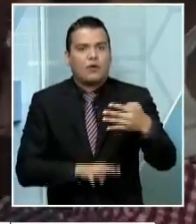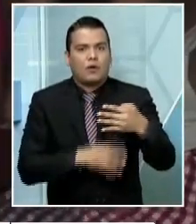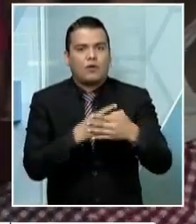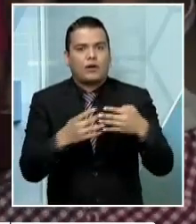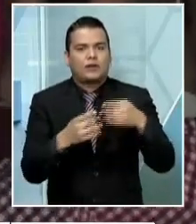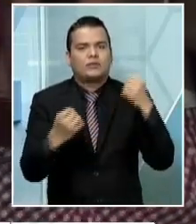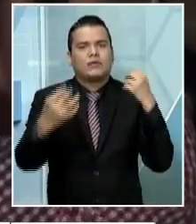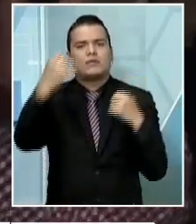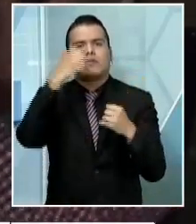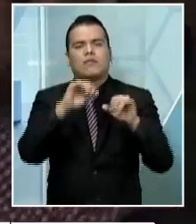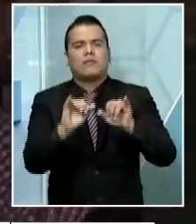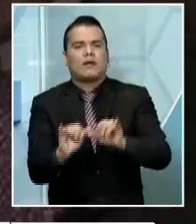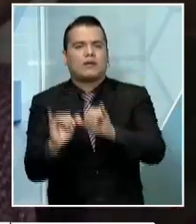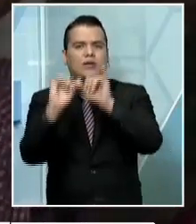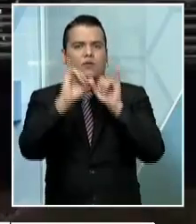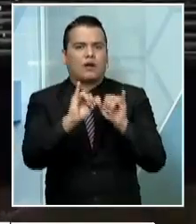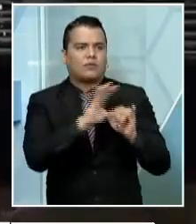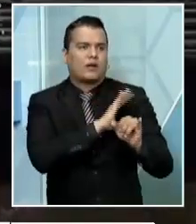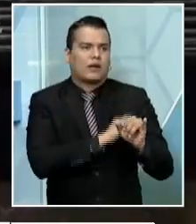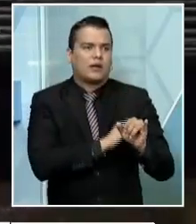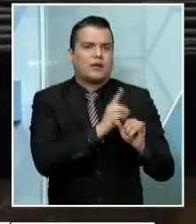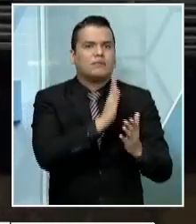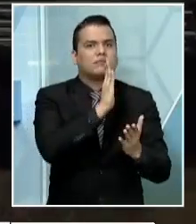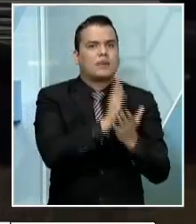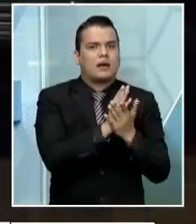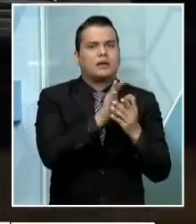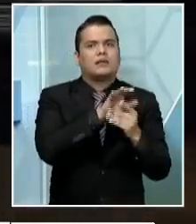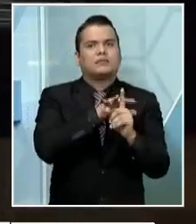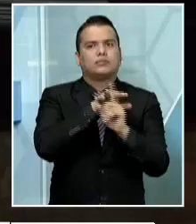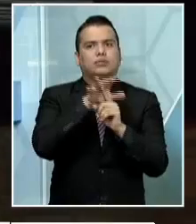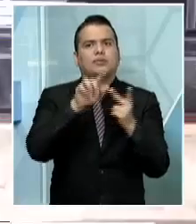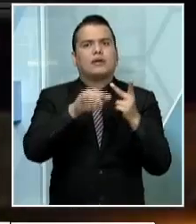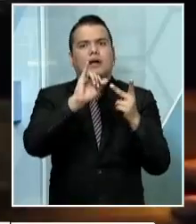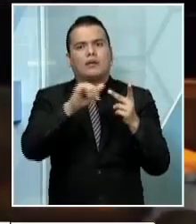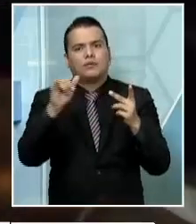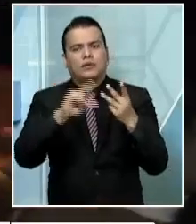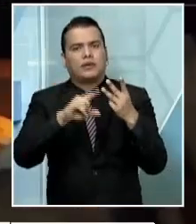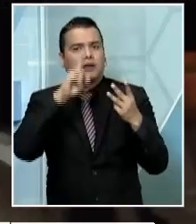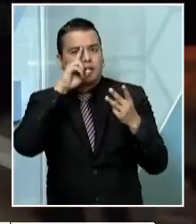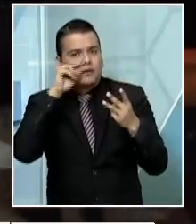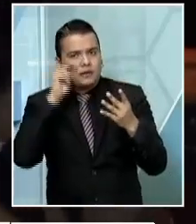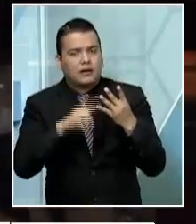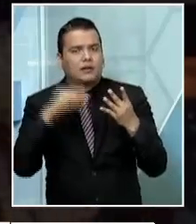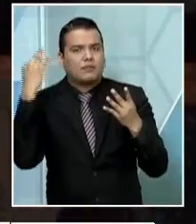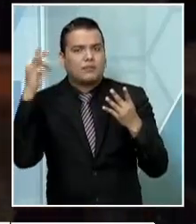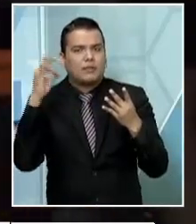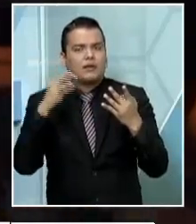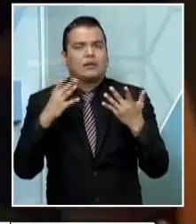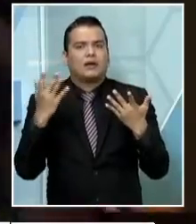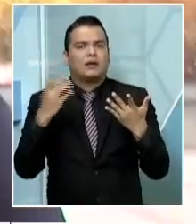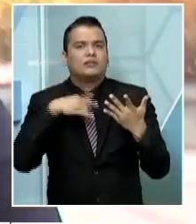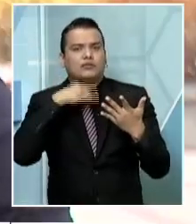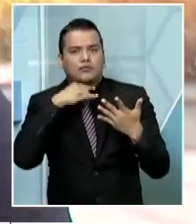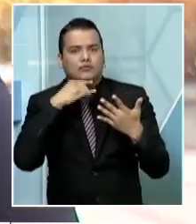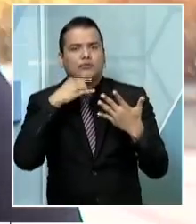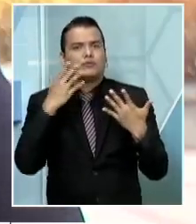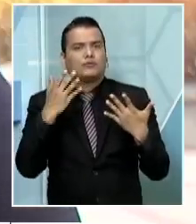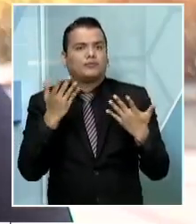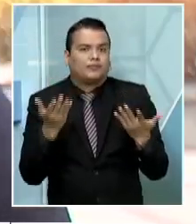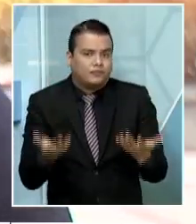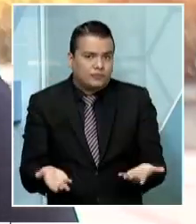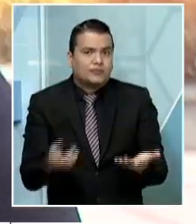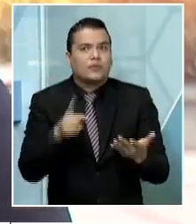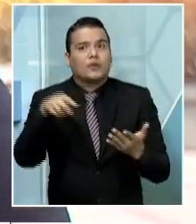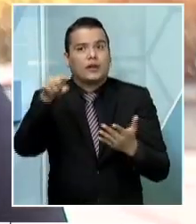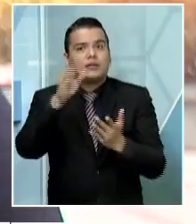pasa en Cali impacta a los municipios vecinos, dígase Jamundí, Candelaria, Palmira, Yumbo, y lo que hagan esos municipios, desde luego, impacta a la